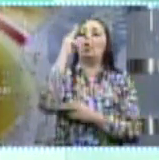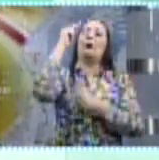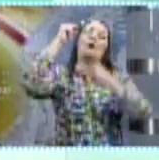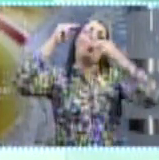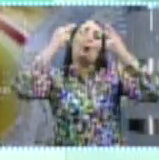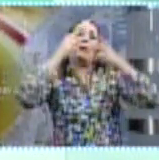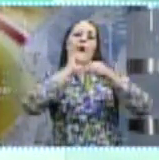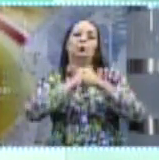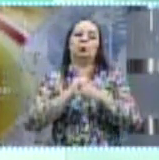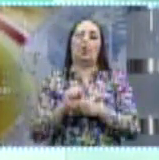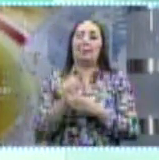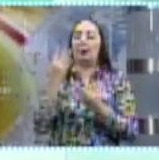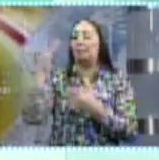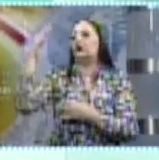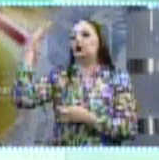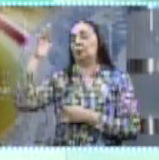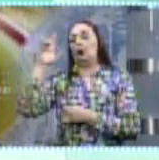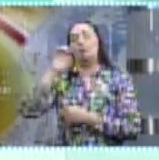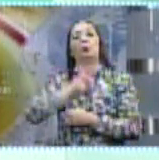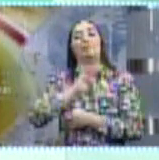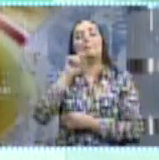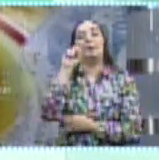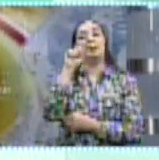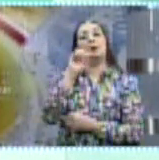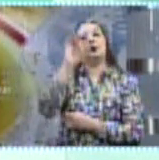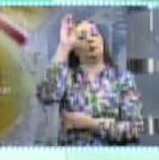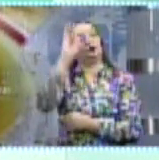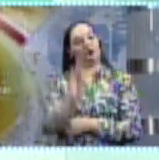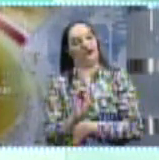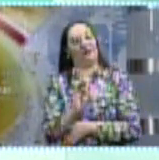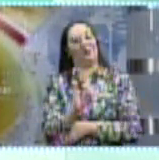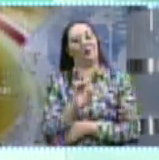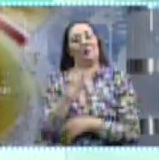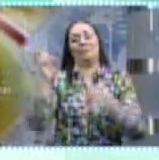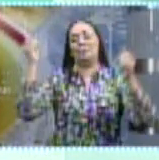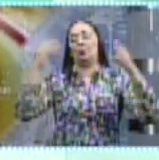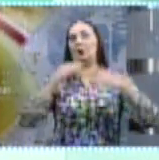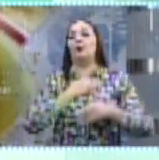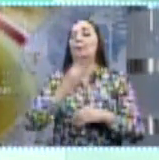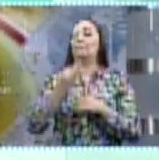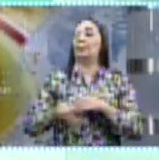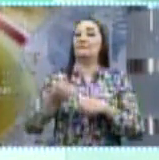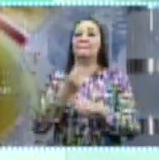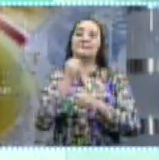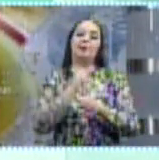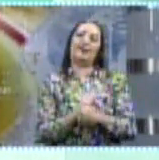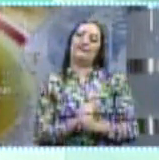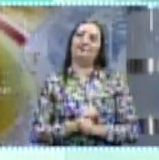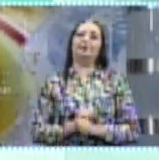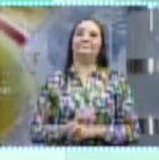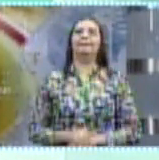tarde 20% la probabilidad de precipitación tenga un estupendo fin de semana mucho ánimo pasará muy bien